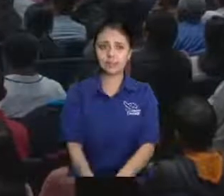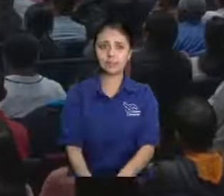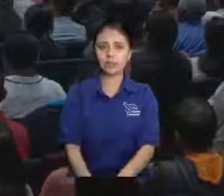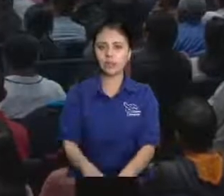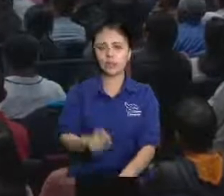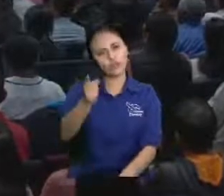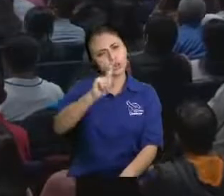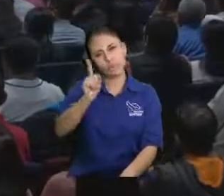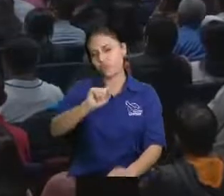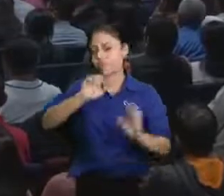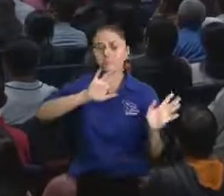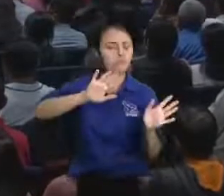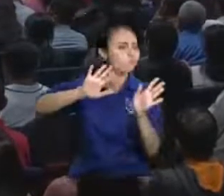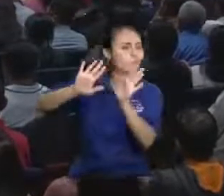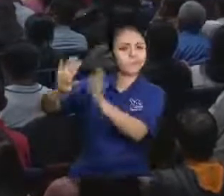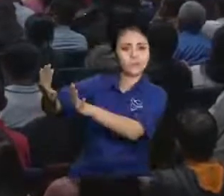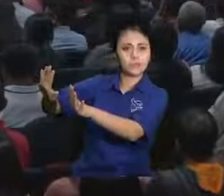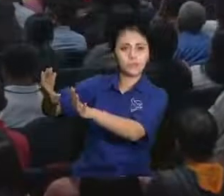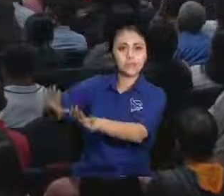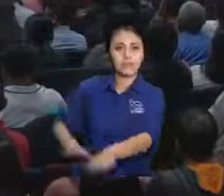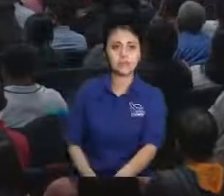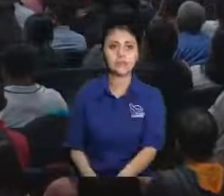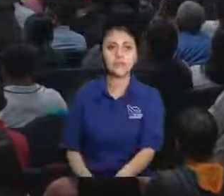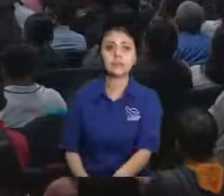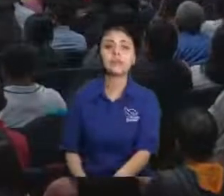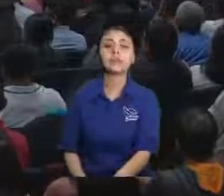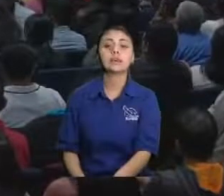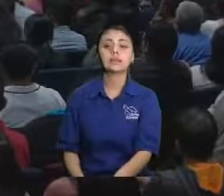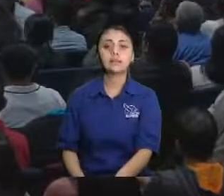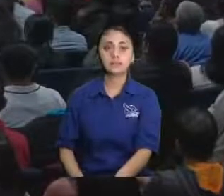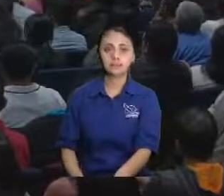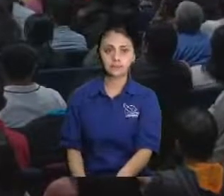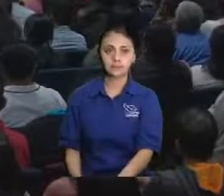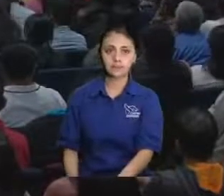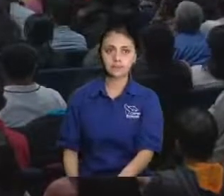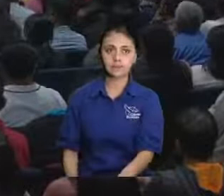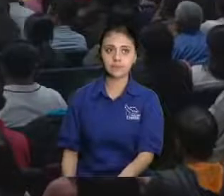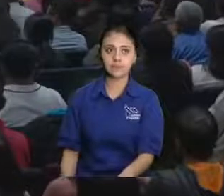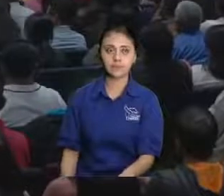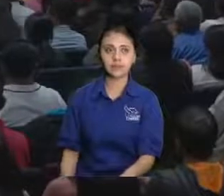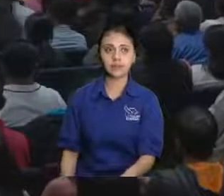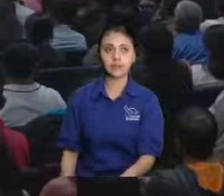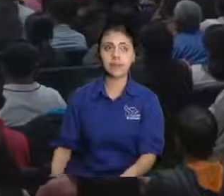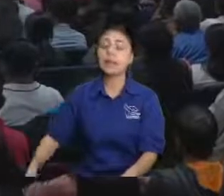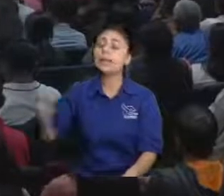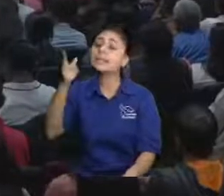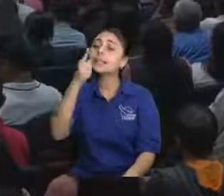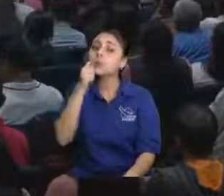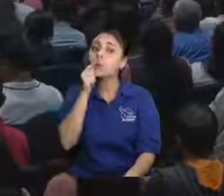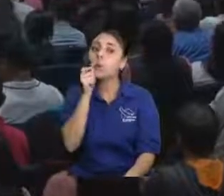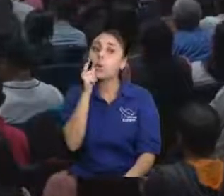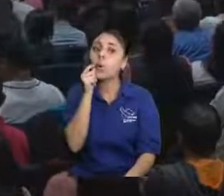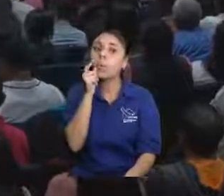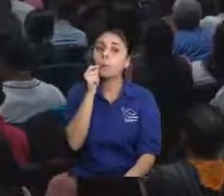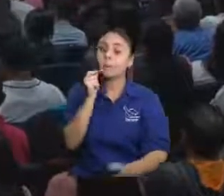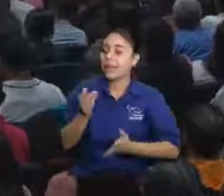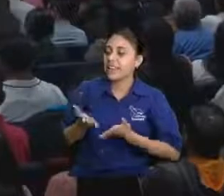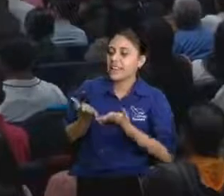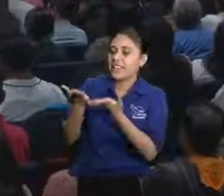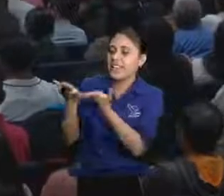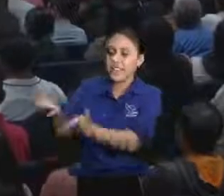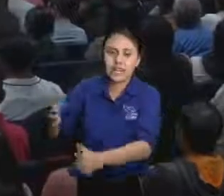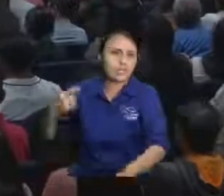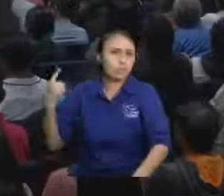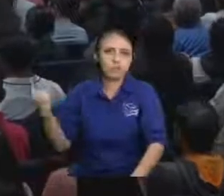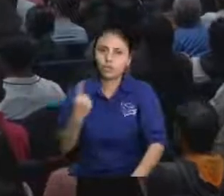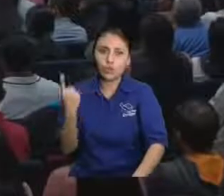No menosprecemos. Si un hombre viene... todos los bienes de su casa por